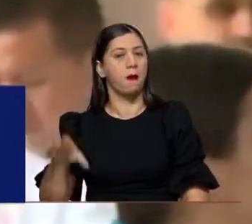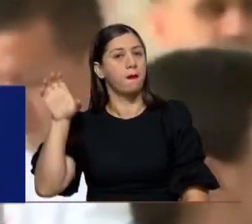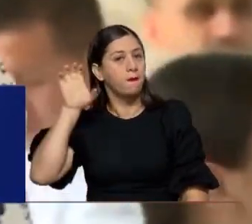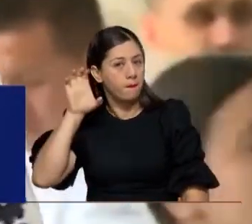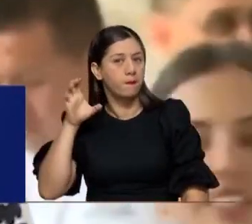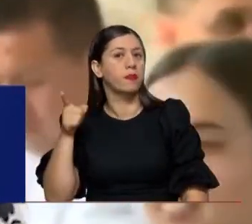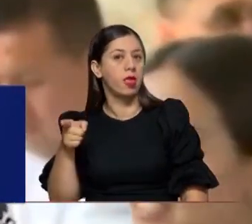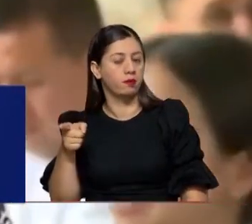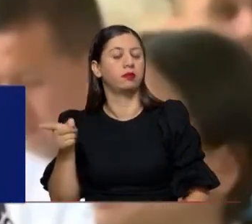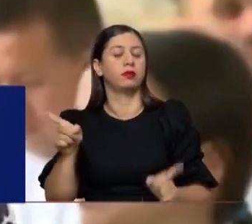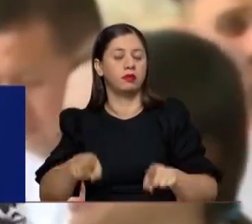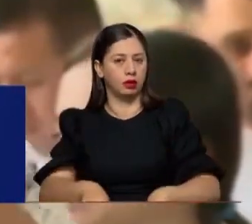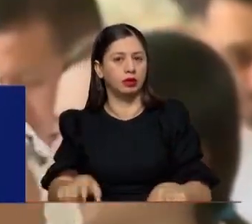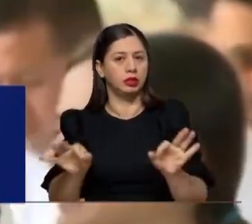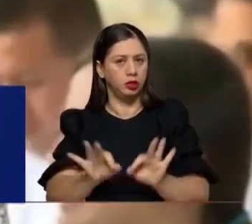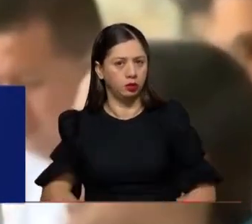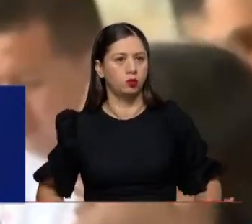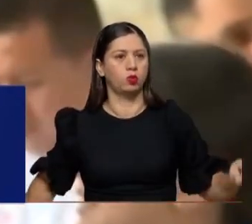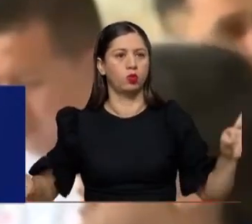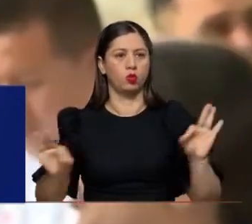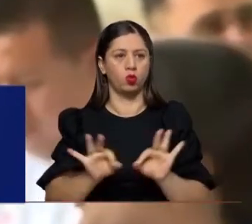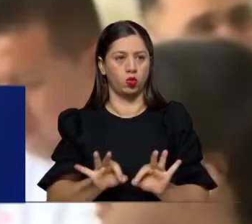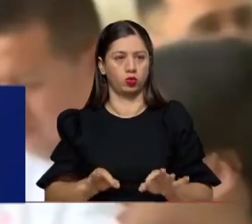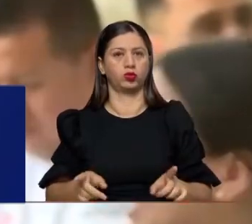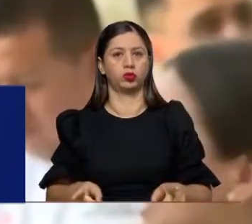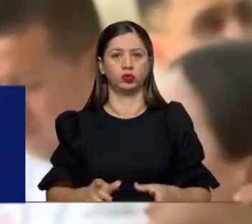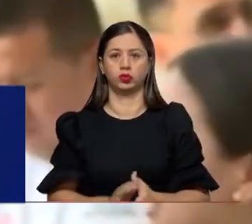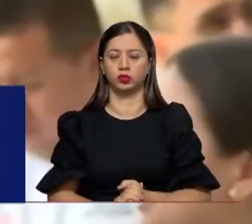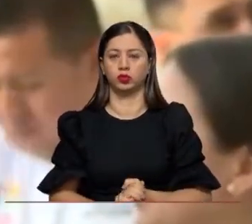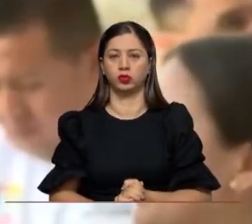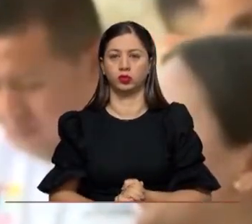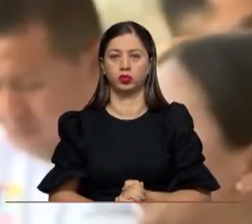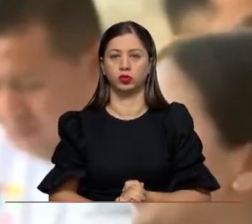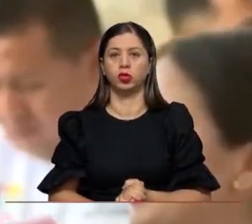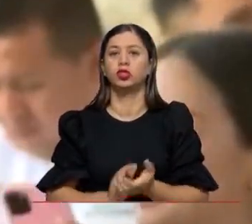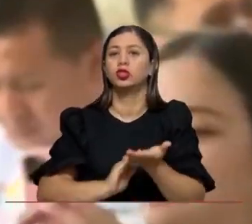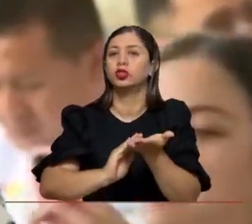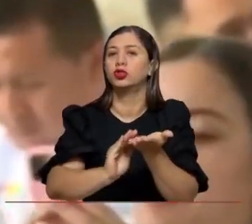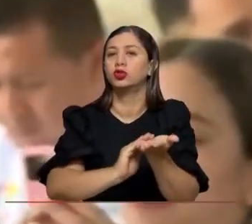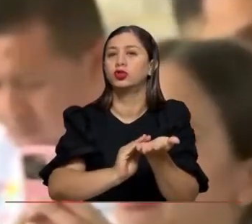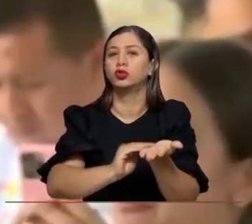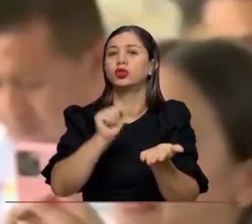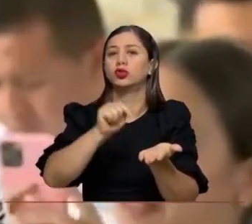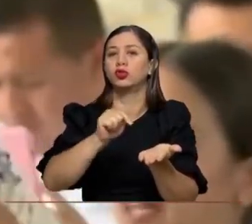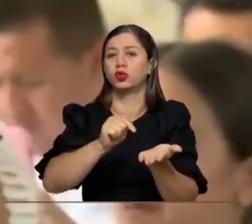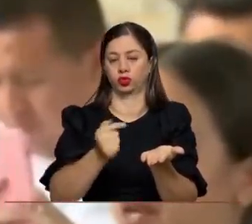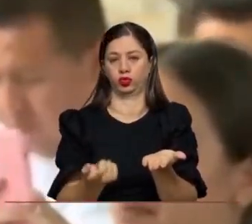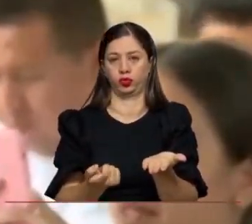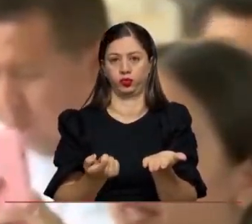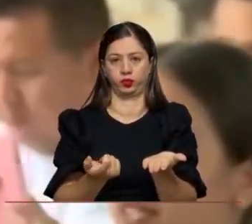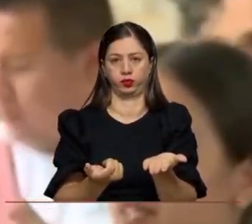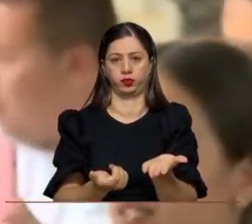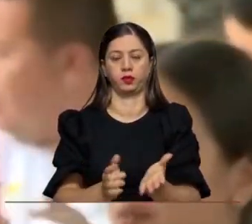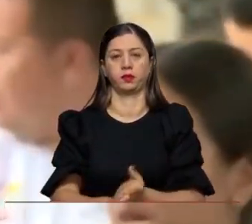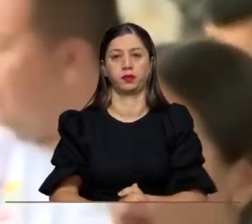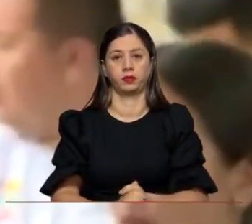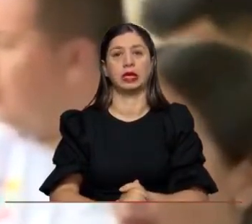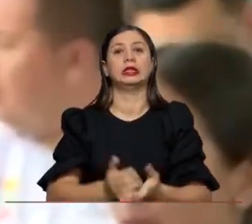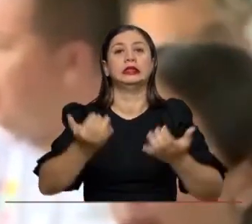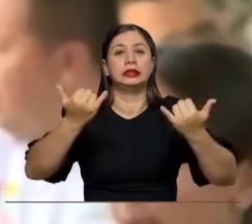intervenciones importantes, es en que busquemos solución. Y ya